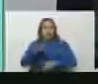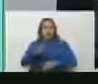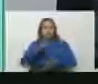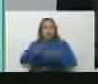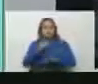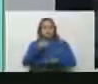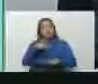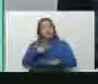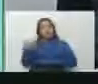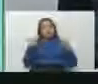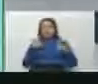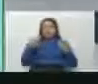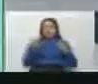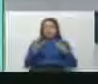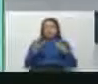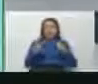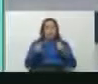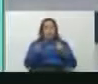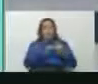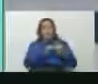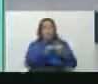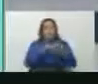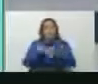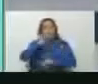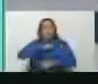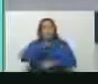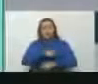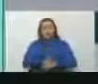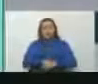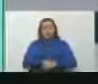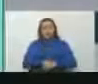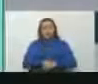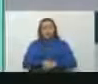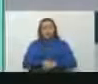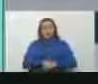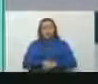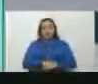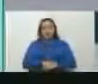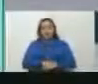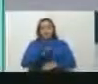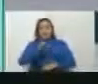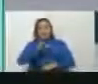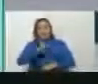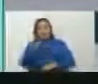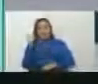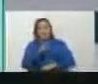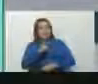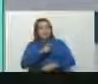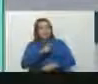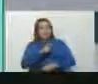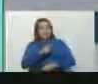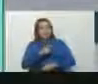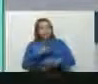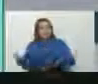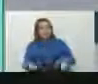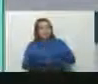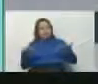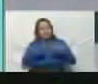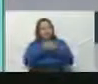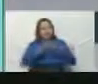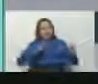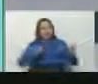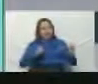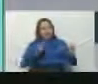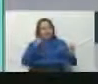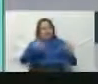hemos aguantado bastante, hemos resistido bastante. Yo creo que hay que retomar los espíritus de independencia para de una vez hacer lo que consagra